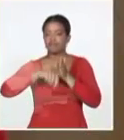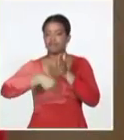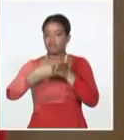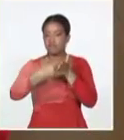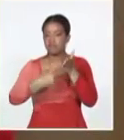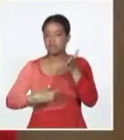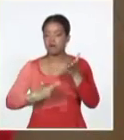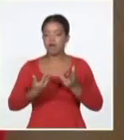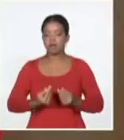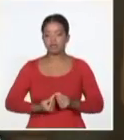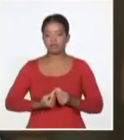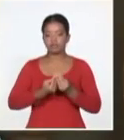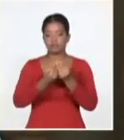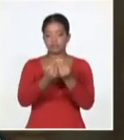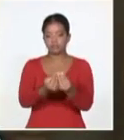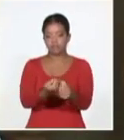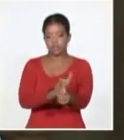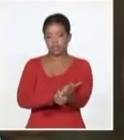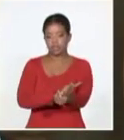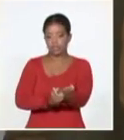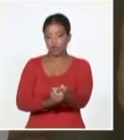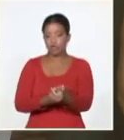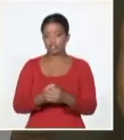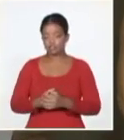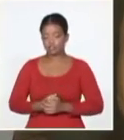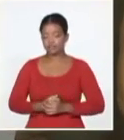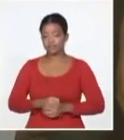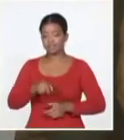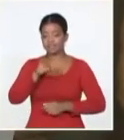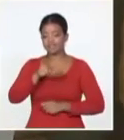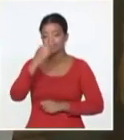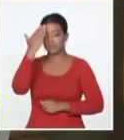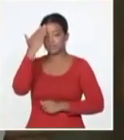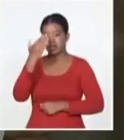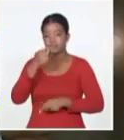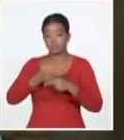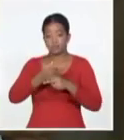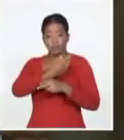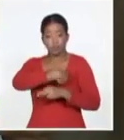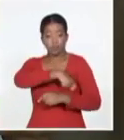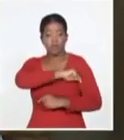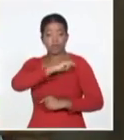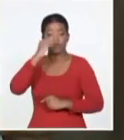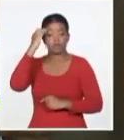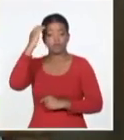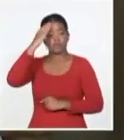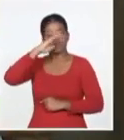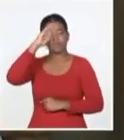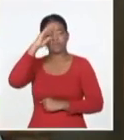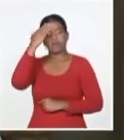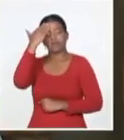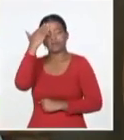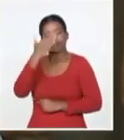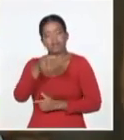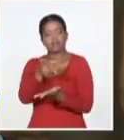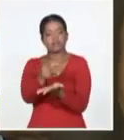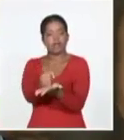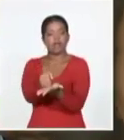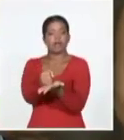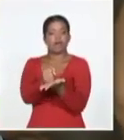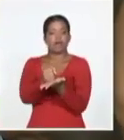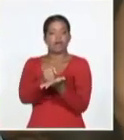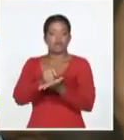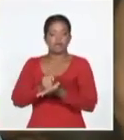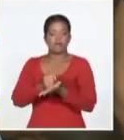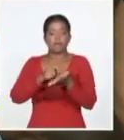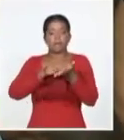y recepción del donativo. Rivas agradeció en nombre del pueblo y gobierno cubanos esta ayuda que recibirán las provincias